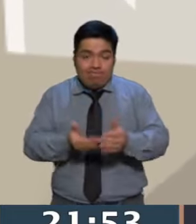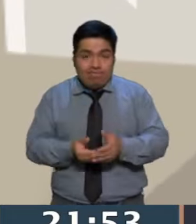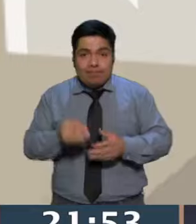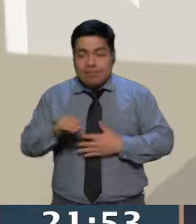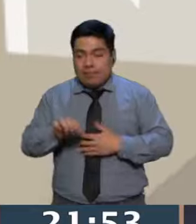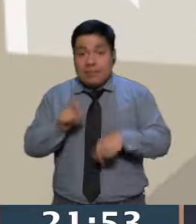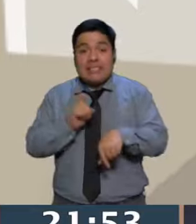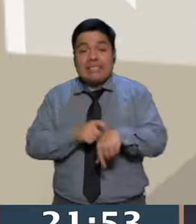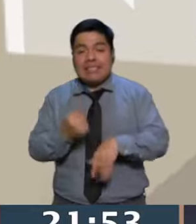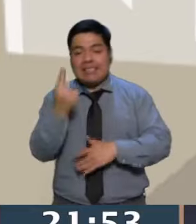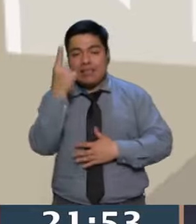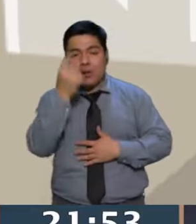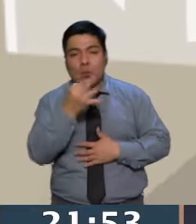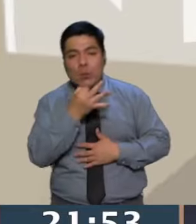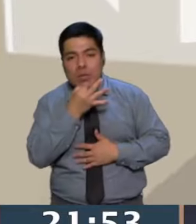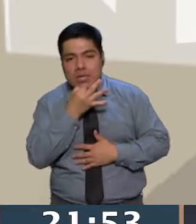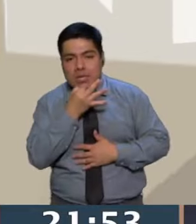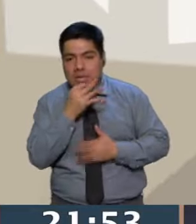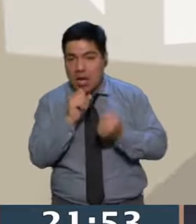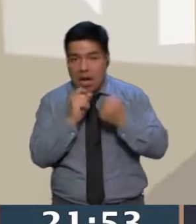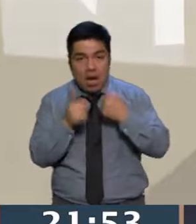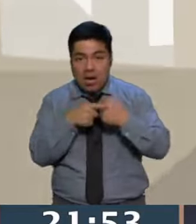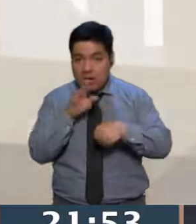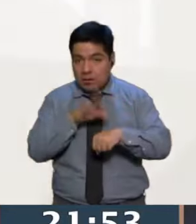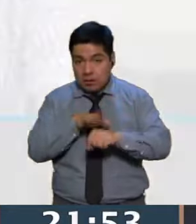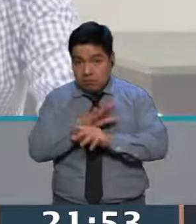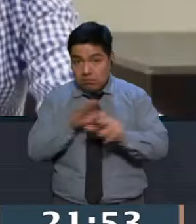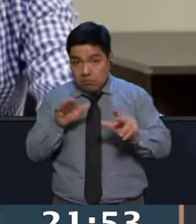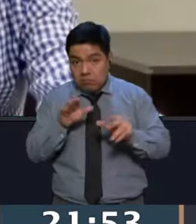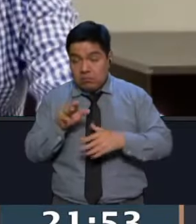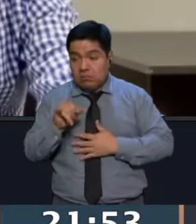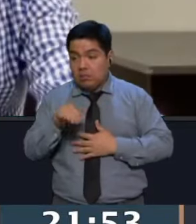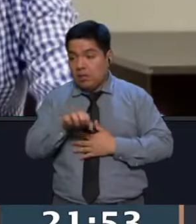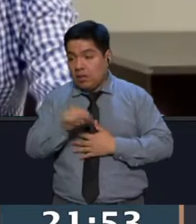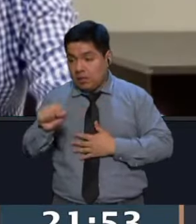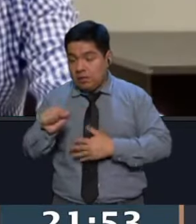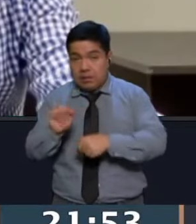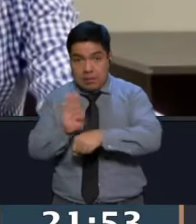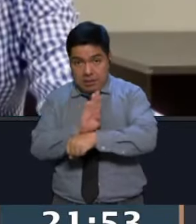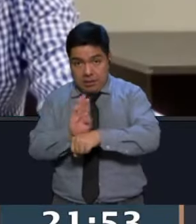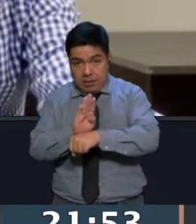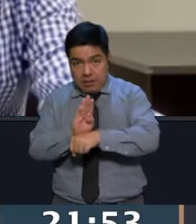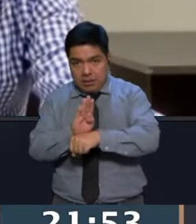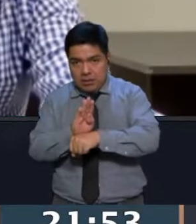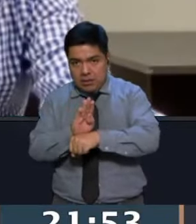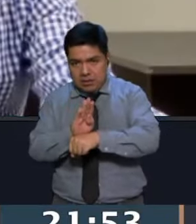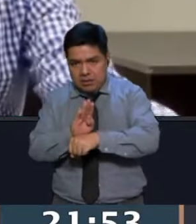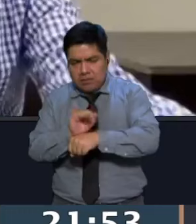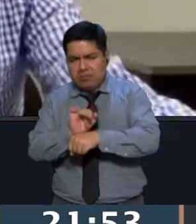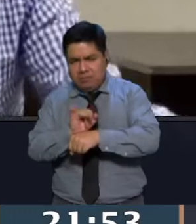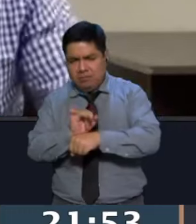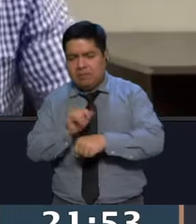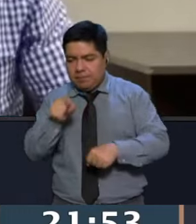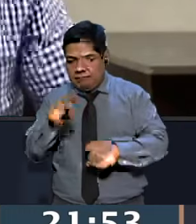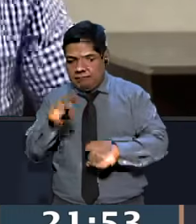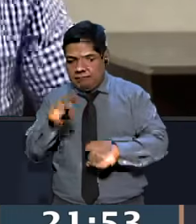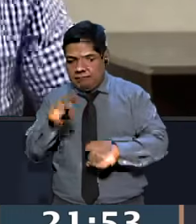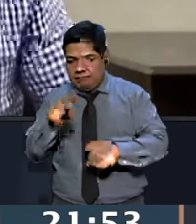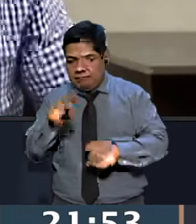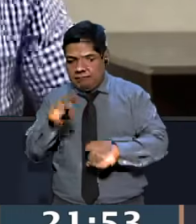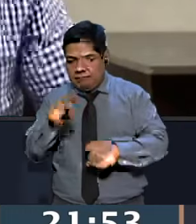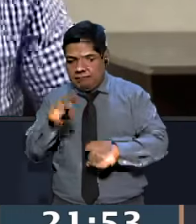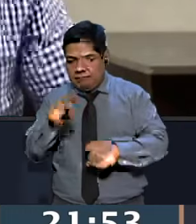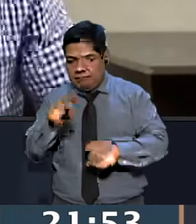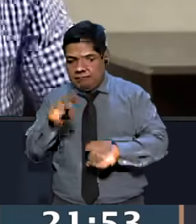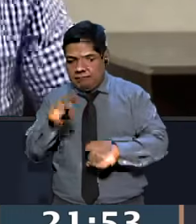hay que decirlo. Así es, Miguel. Nos queda un minutito. ¿Tienes un desmentido sobre el IMSS Bienestar? Falso que el IMSS